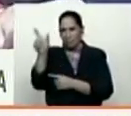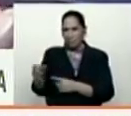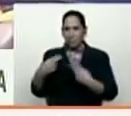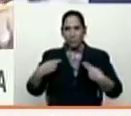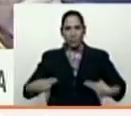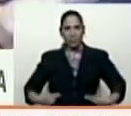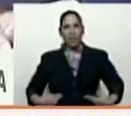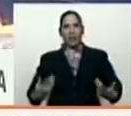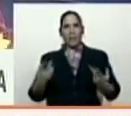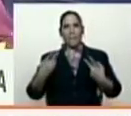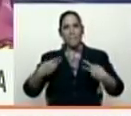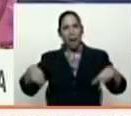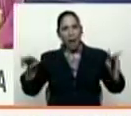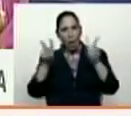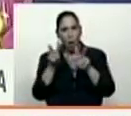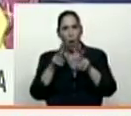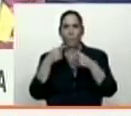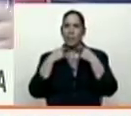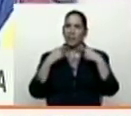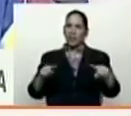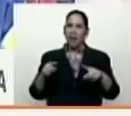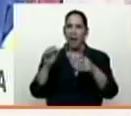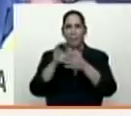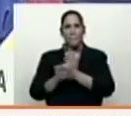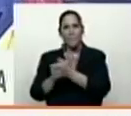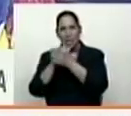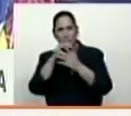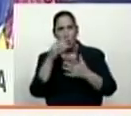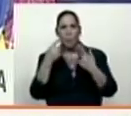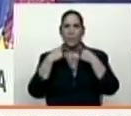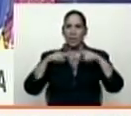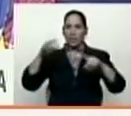sus creencias, sus amigos, sus sueños.